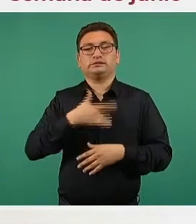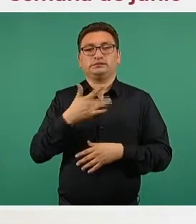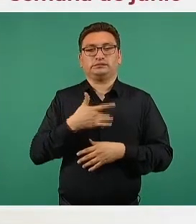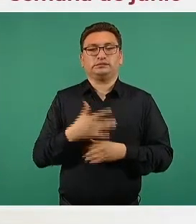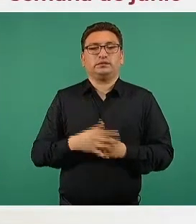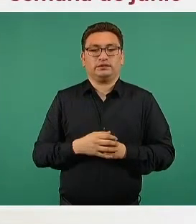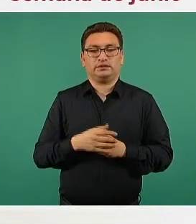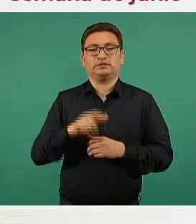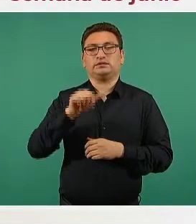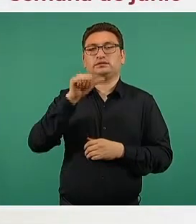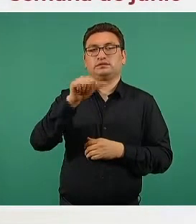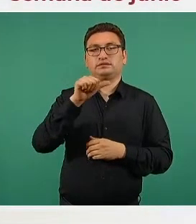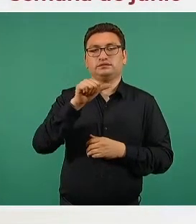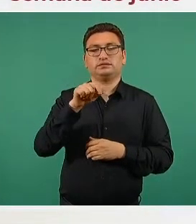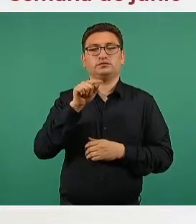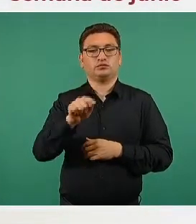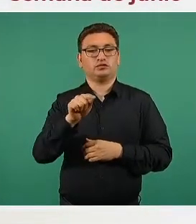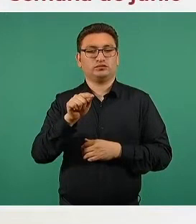de